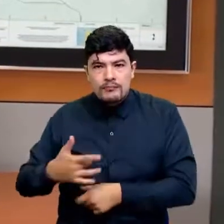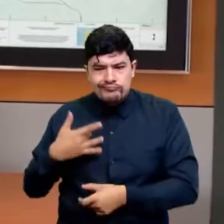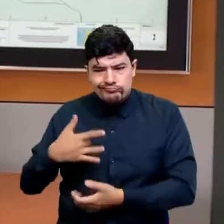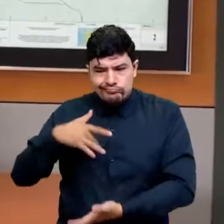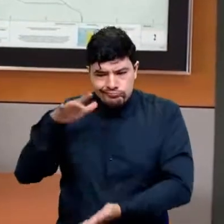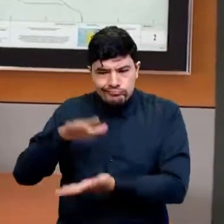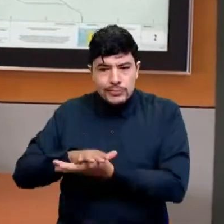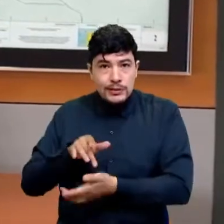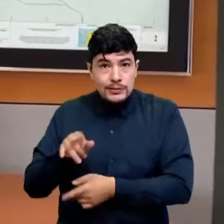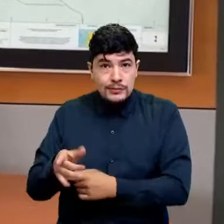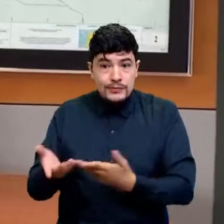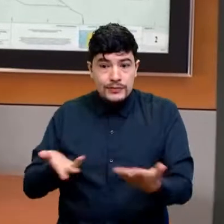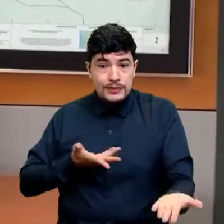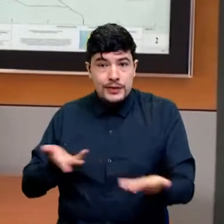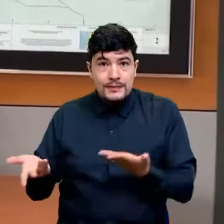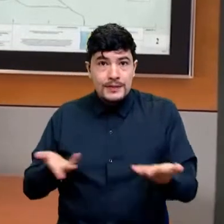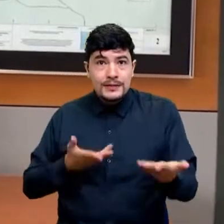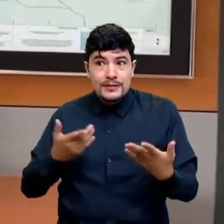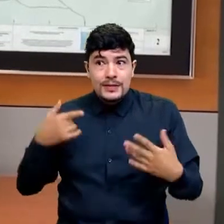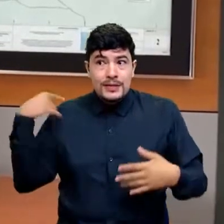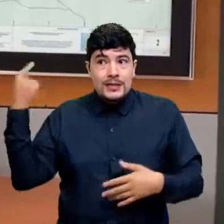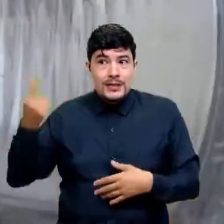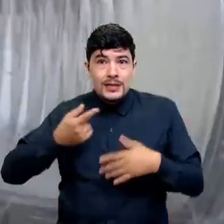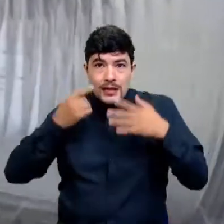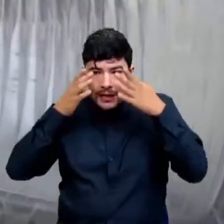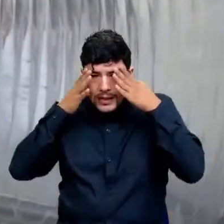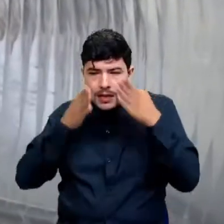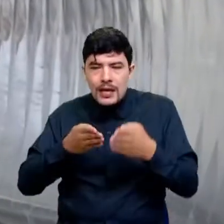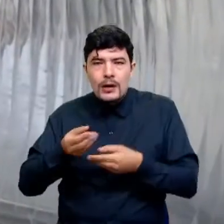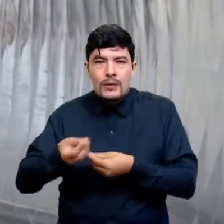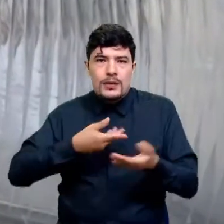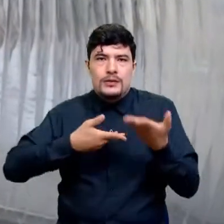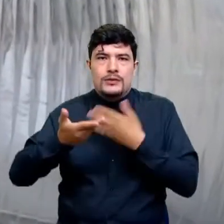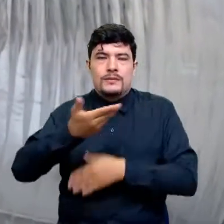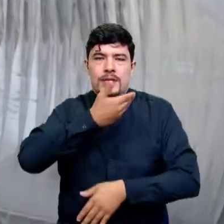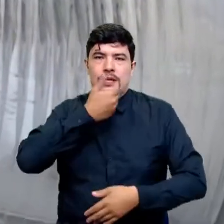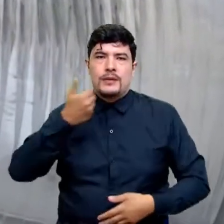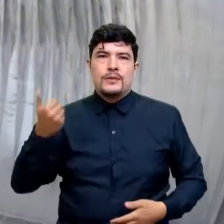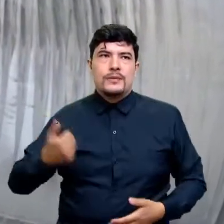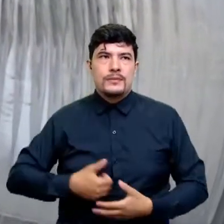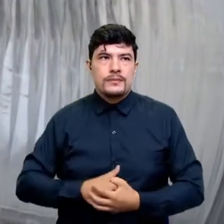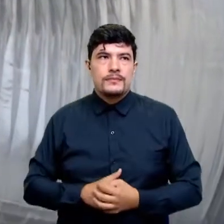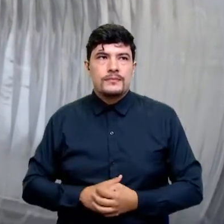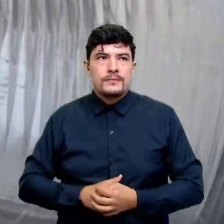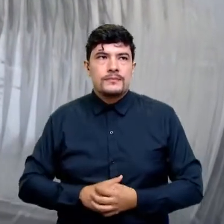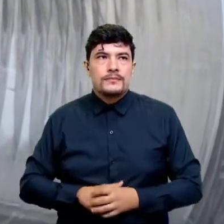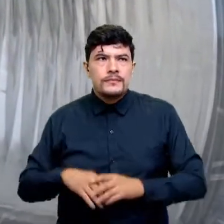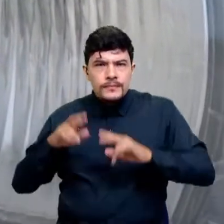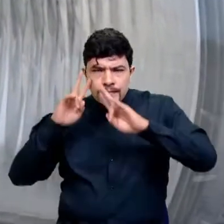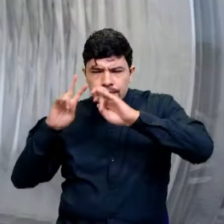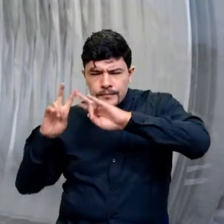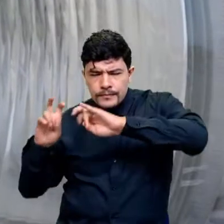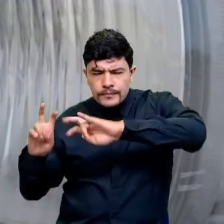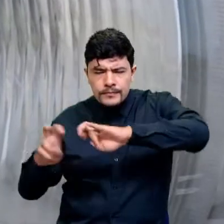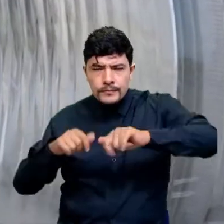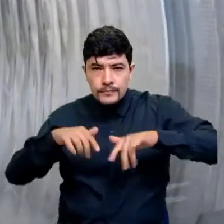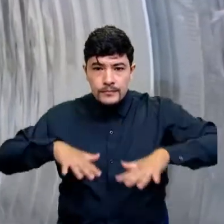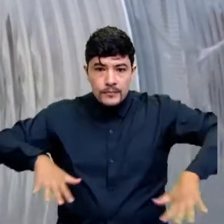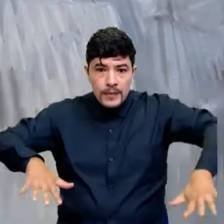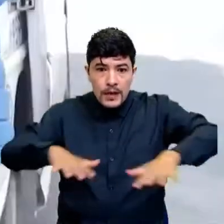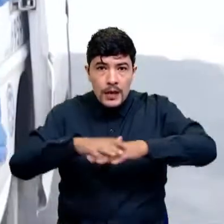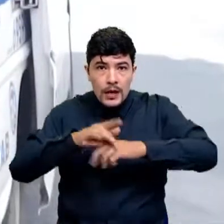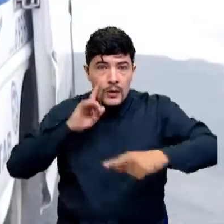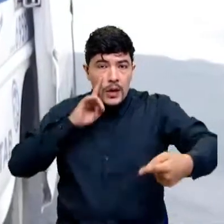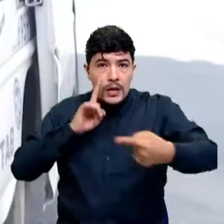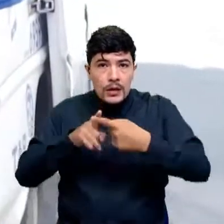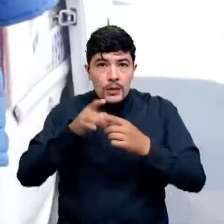este servicio se está prestando en las mejores condiciones. Los operativos estarán en todos los sectores de la ciudad en aras de